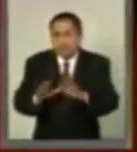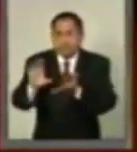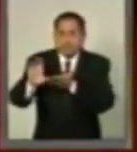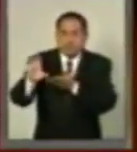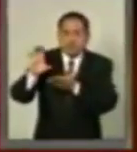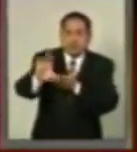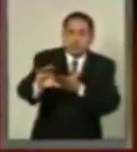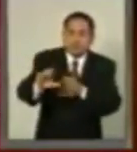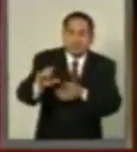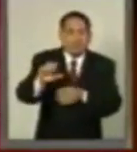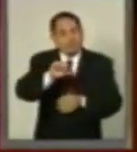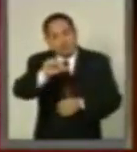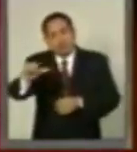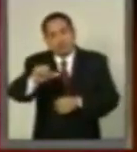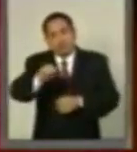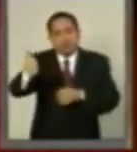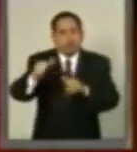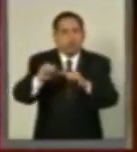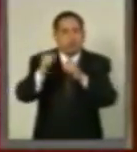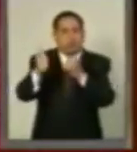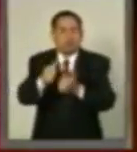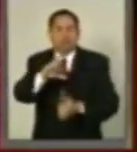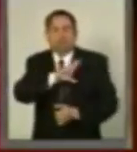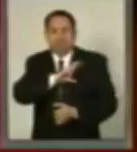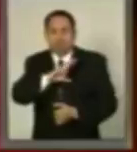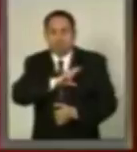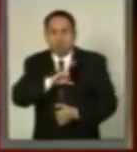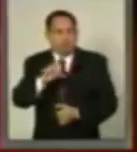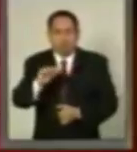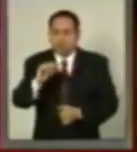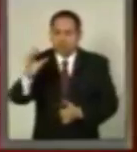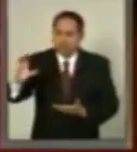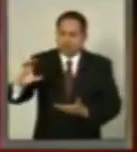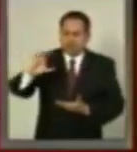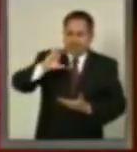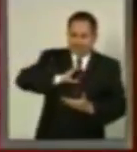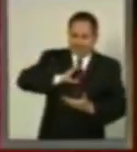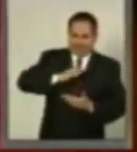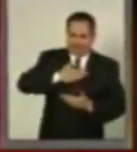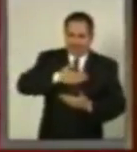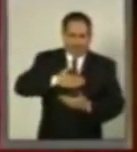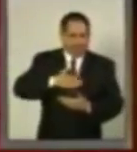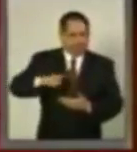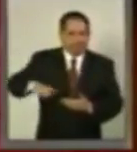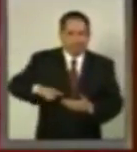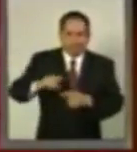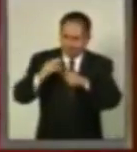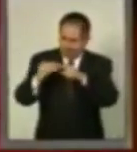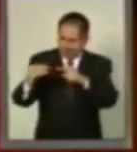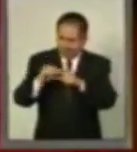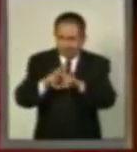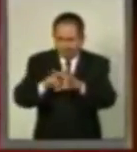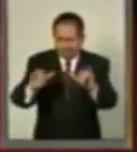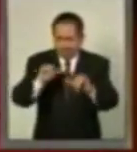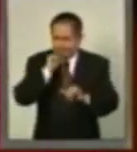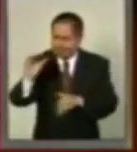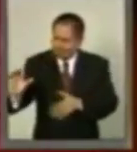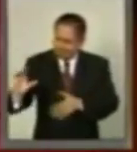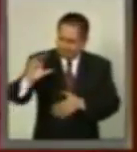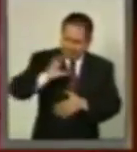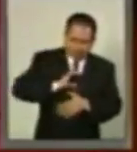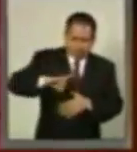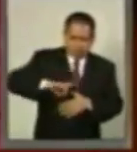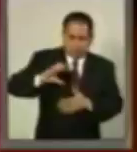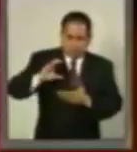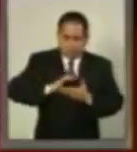a fideicomisos privados y que no es un solo centavo de estos recursos